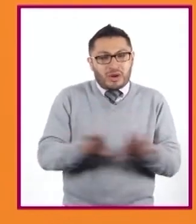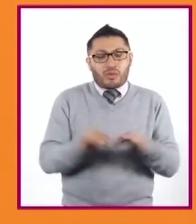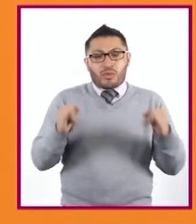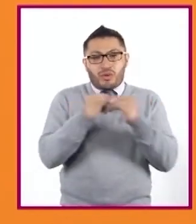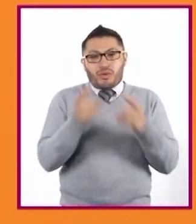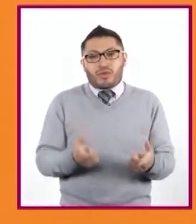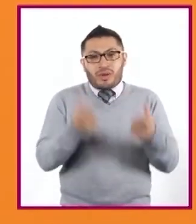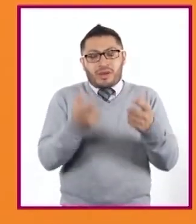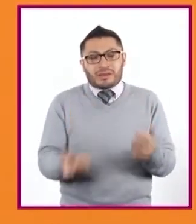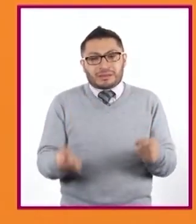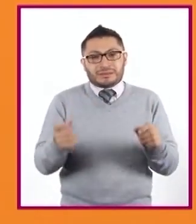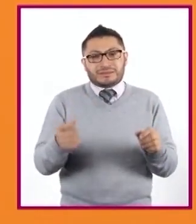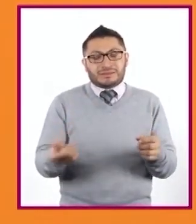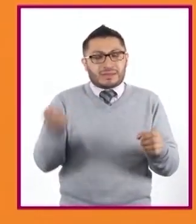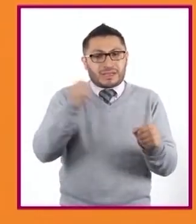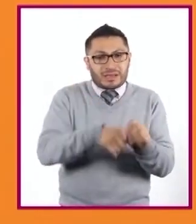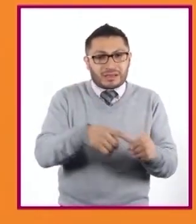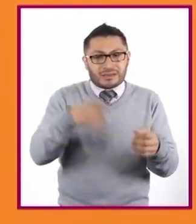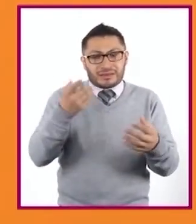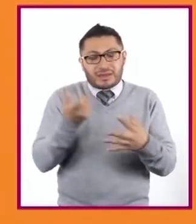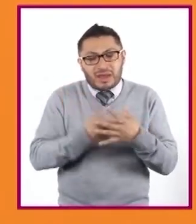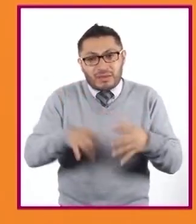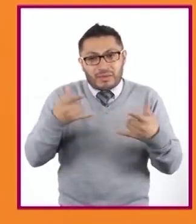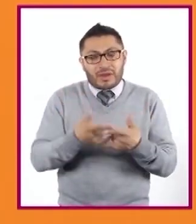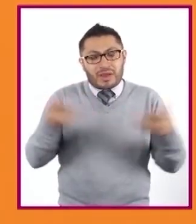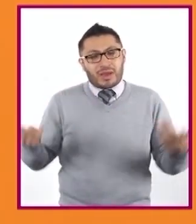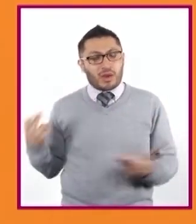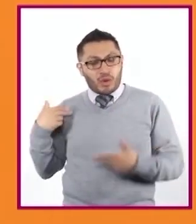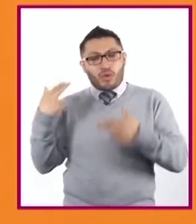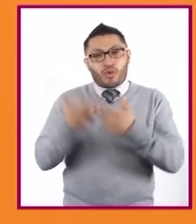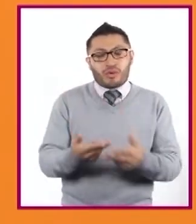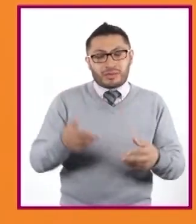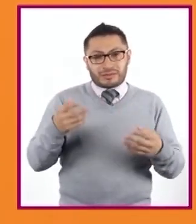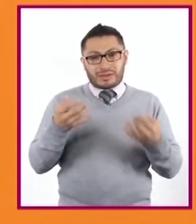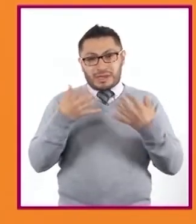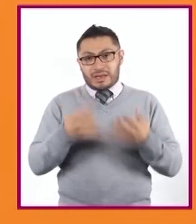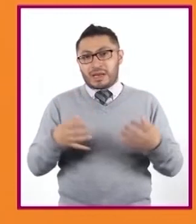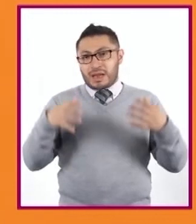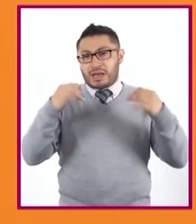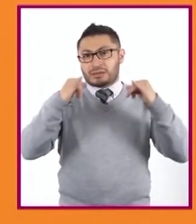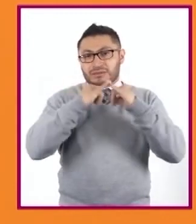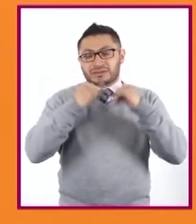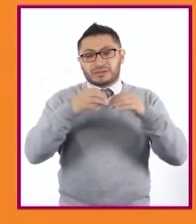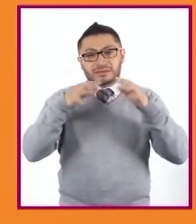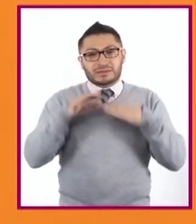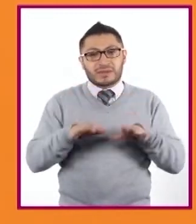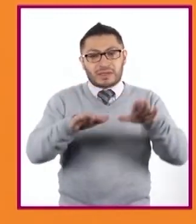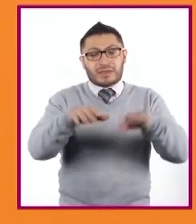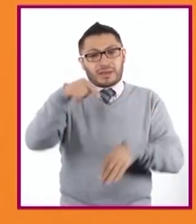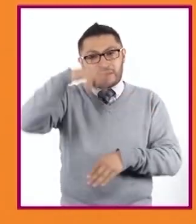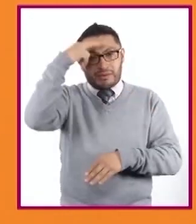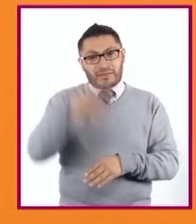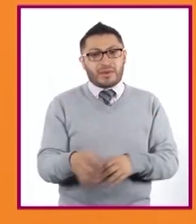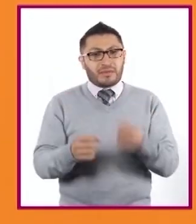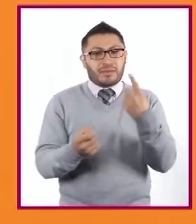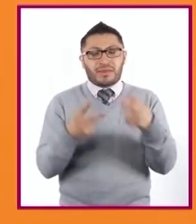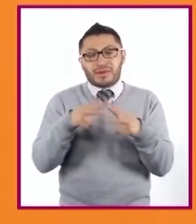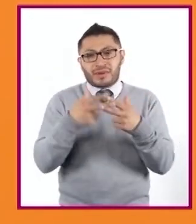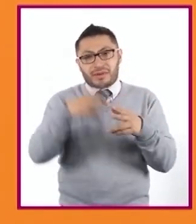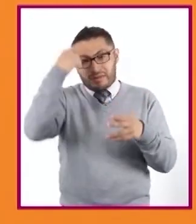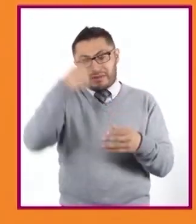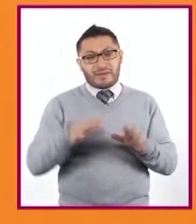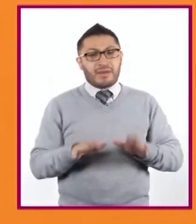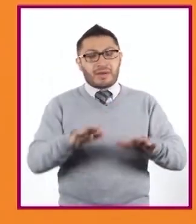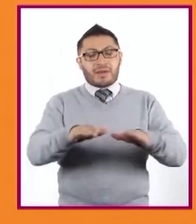económica asociada al surgimiento histórico de la industria textil en México. Algunos instrumentos para la manufactura textil del